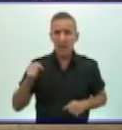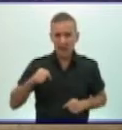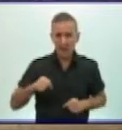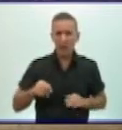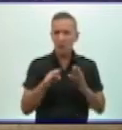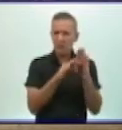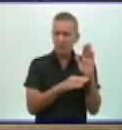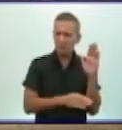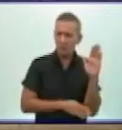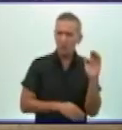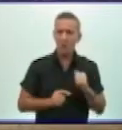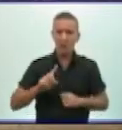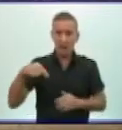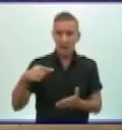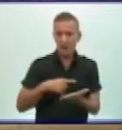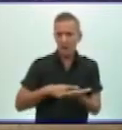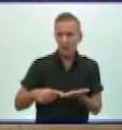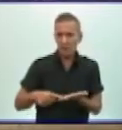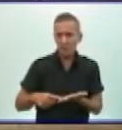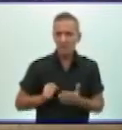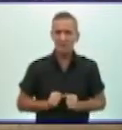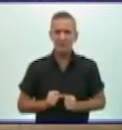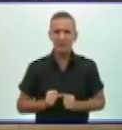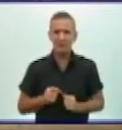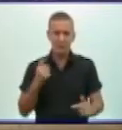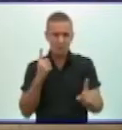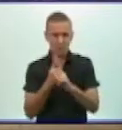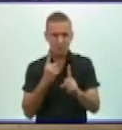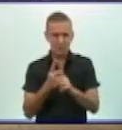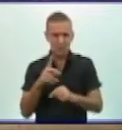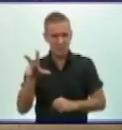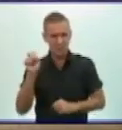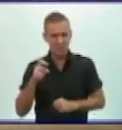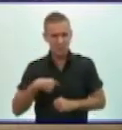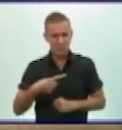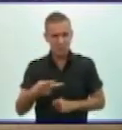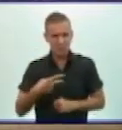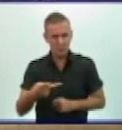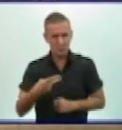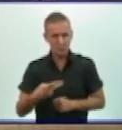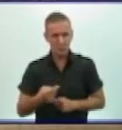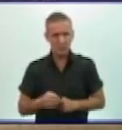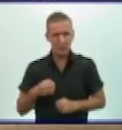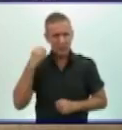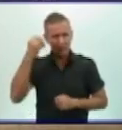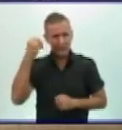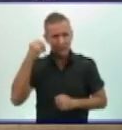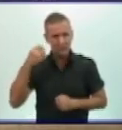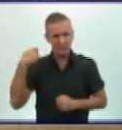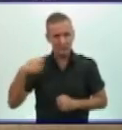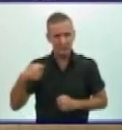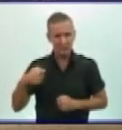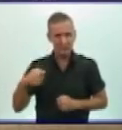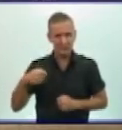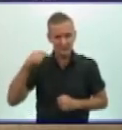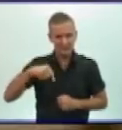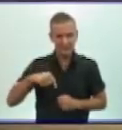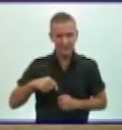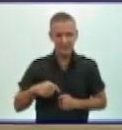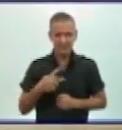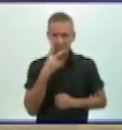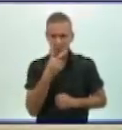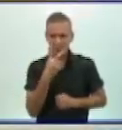Pero será hasta la próxima semana que nos encontremos nuevamente, usted y yo, para reflexionar un poco sobre el deber y el actuar. Nos